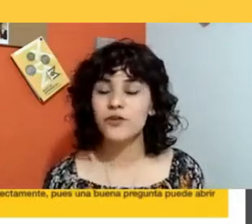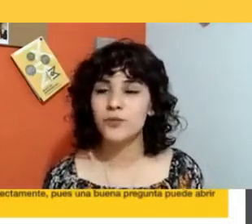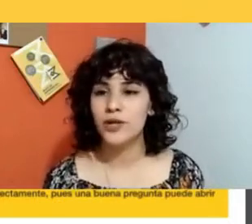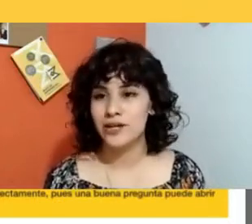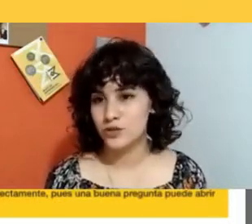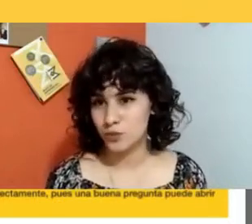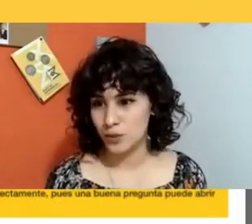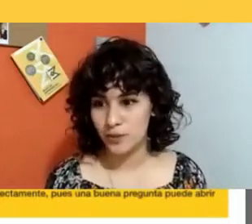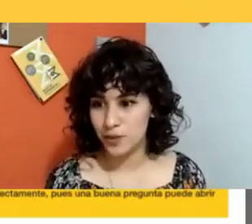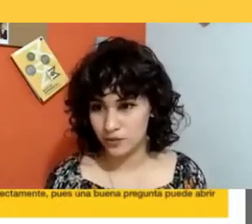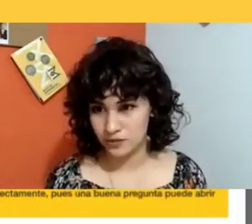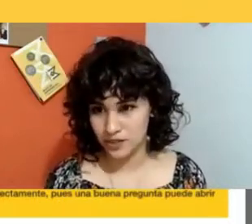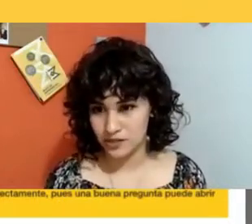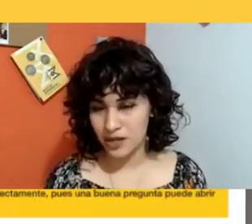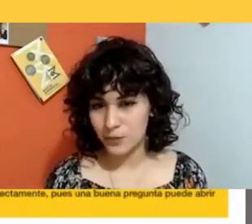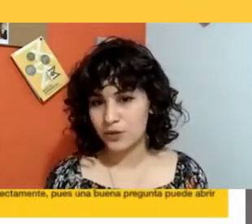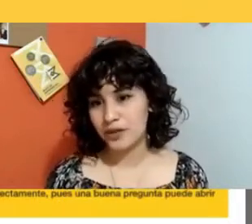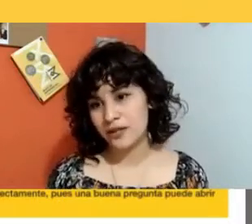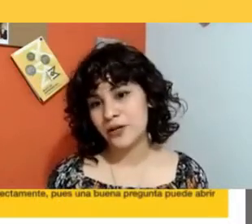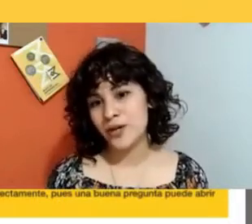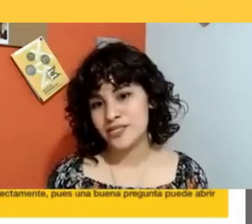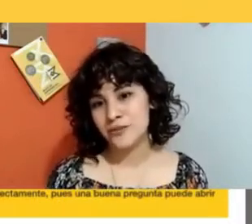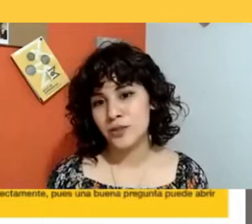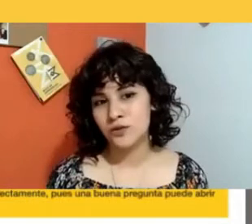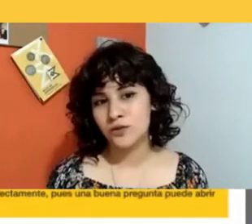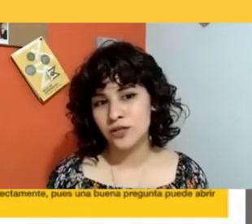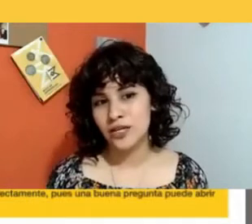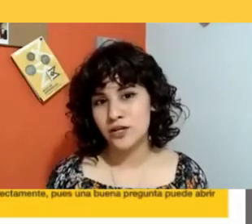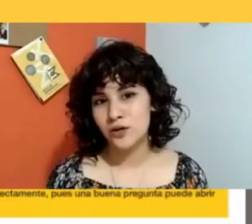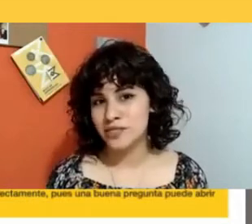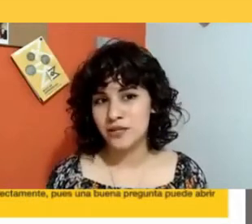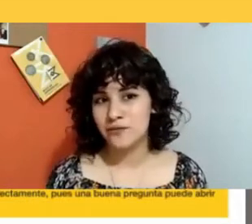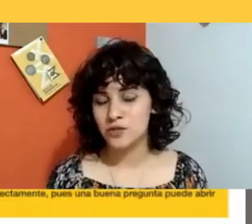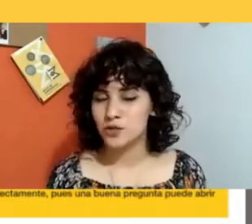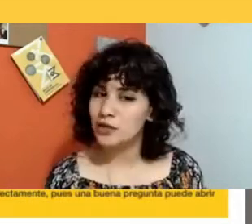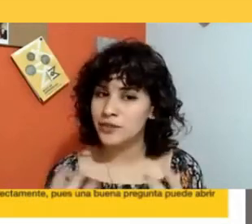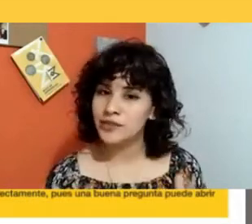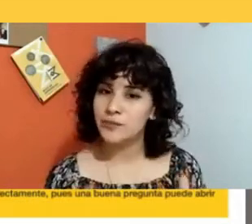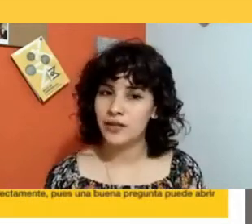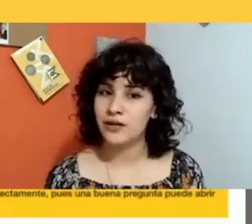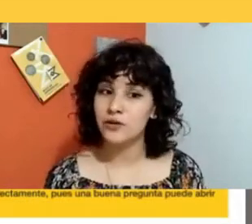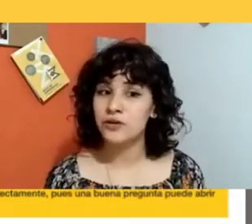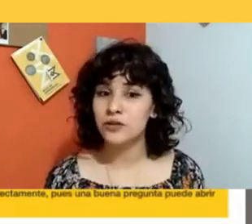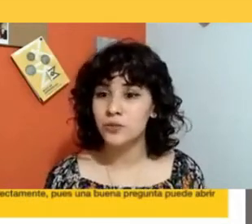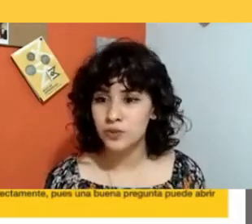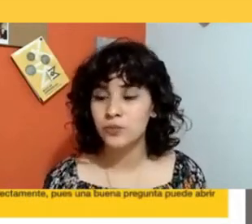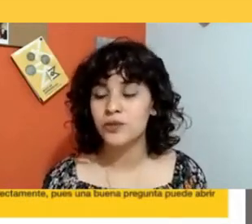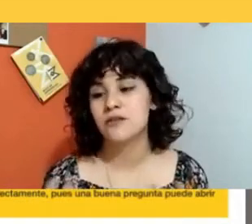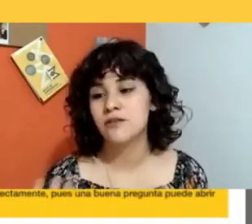puedan formular sus propias preguntas. Porque, claro, esta metodología no va a servir solamente para el